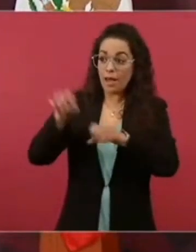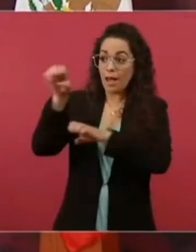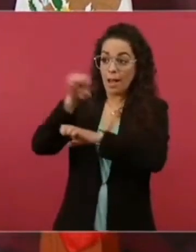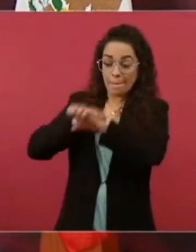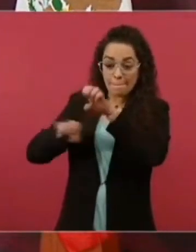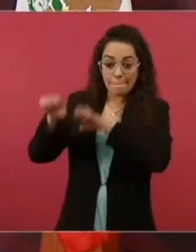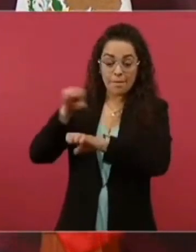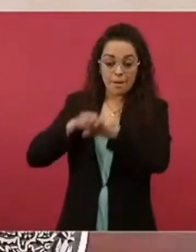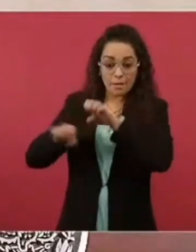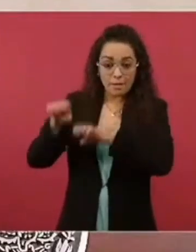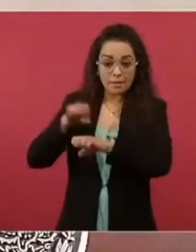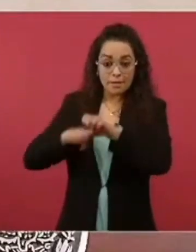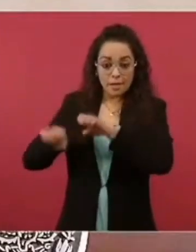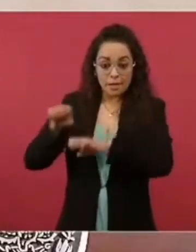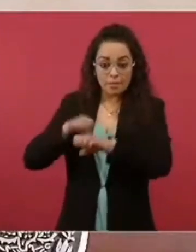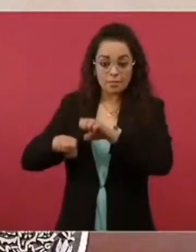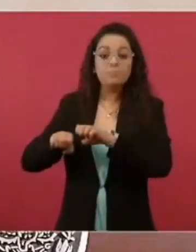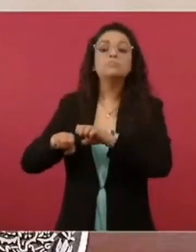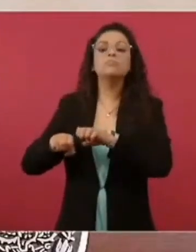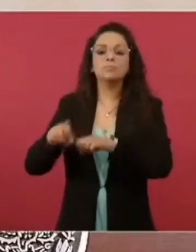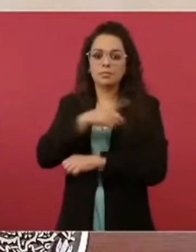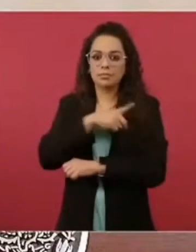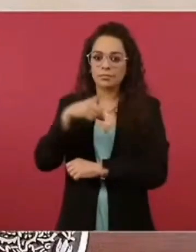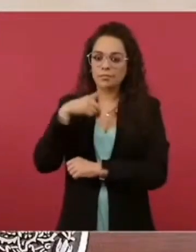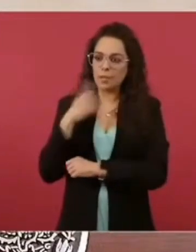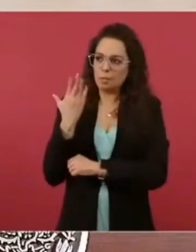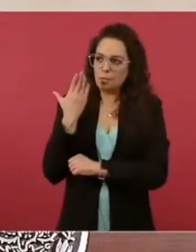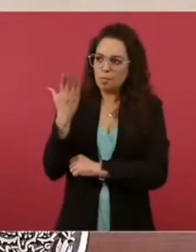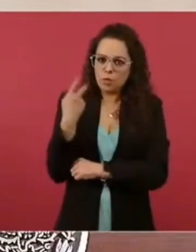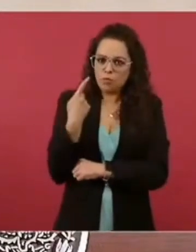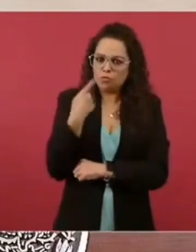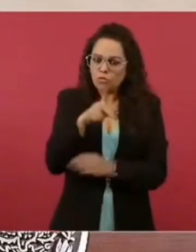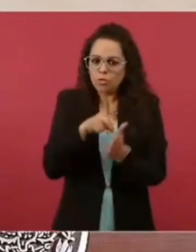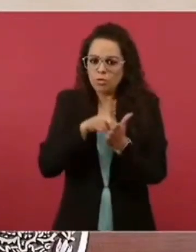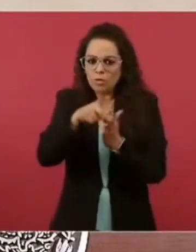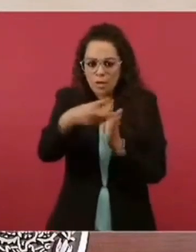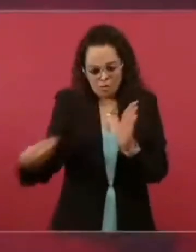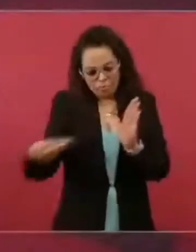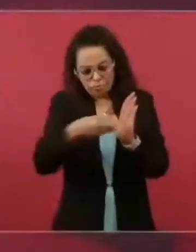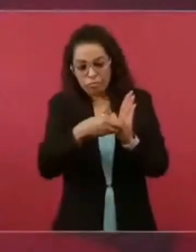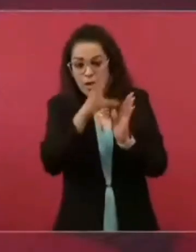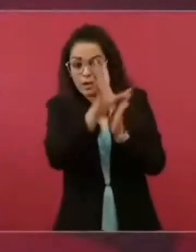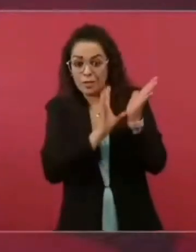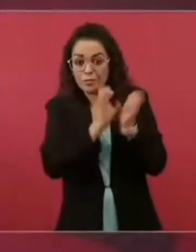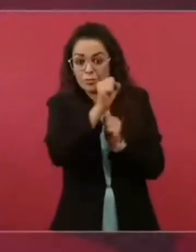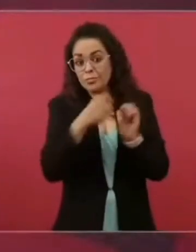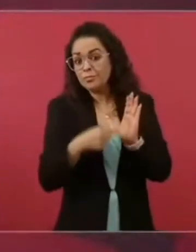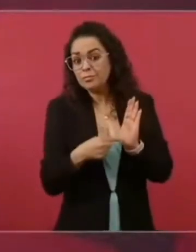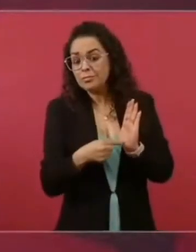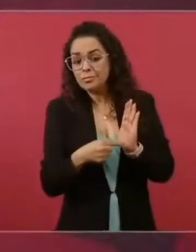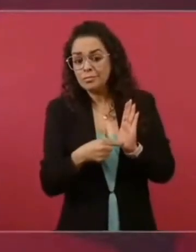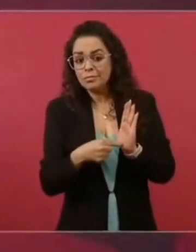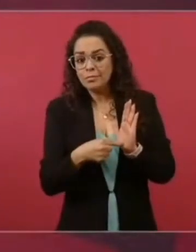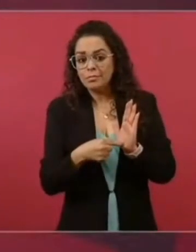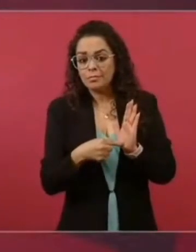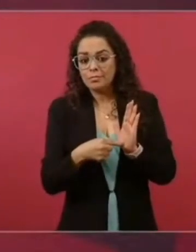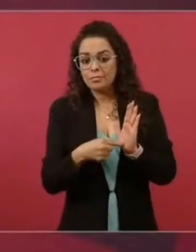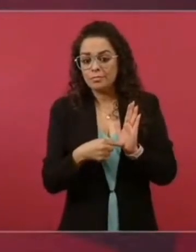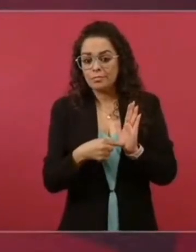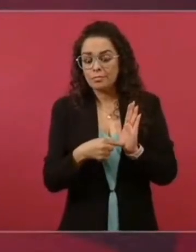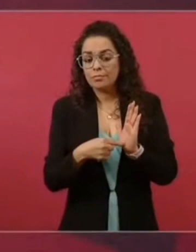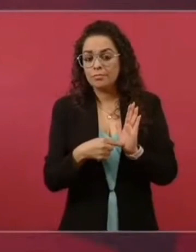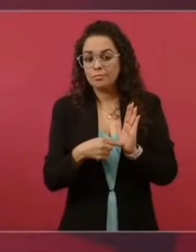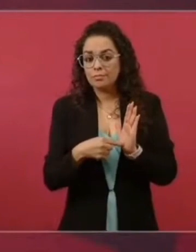demandando este derecho constitucional, porque nos tienen que ayudar los